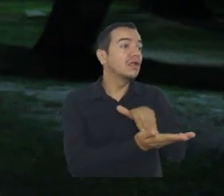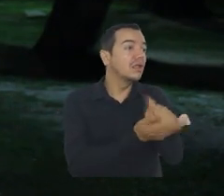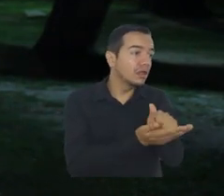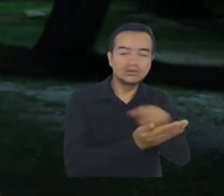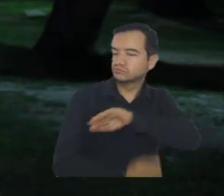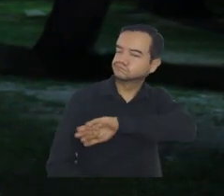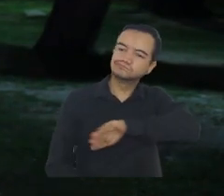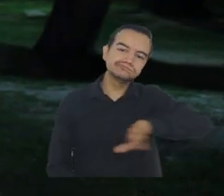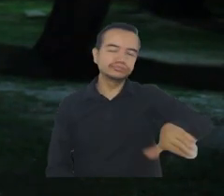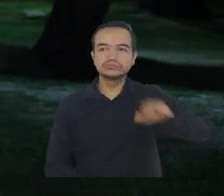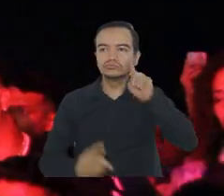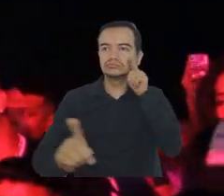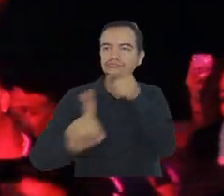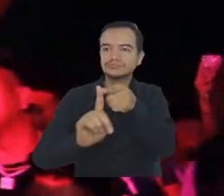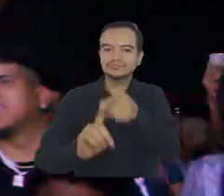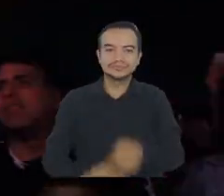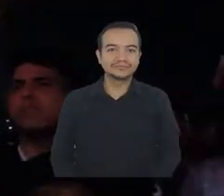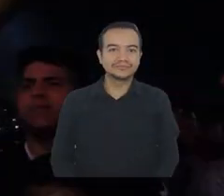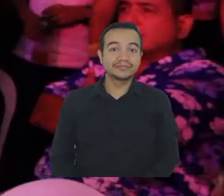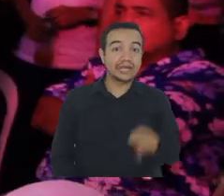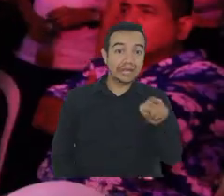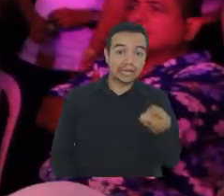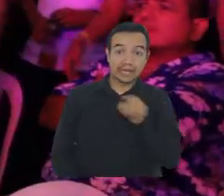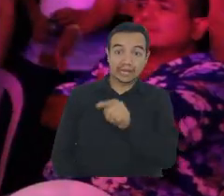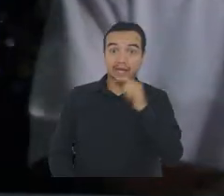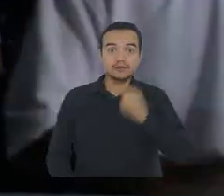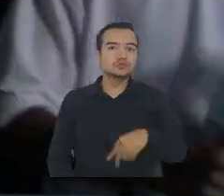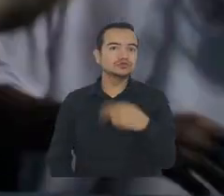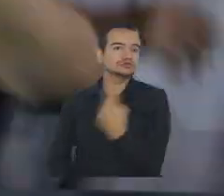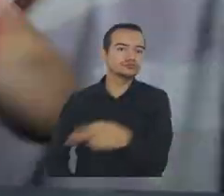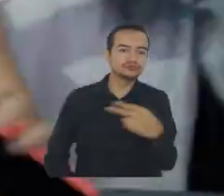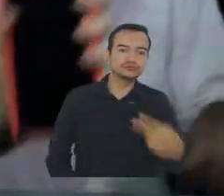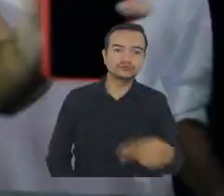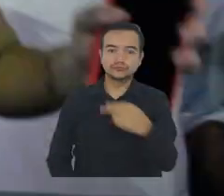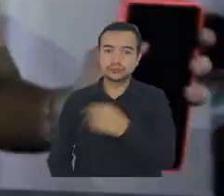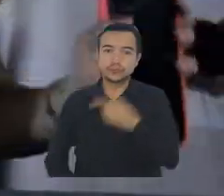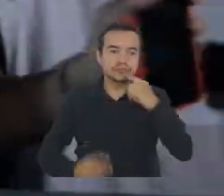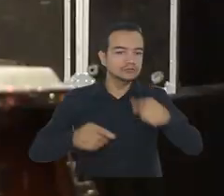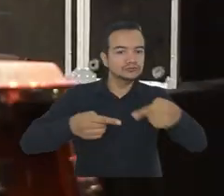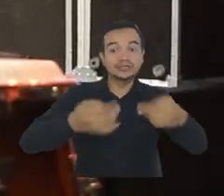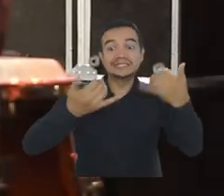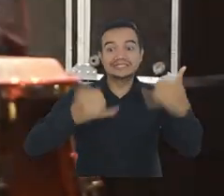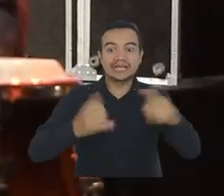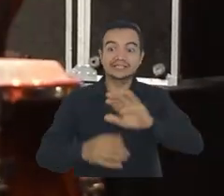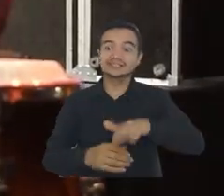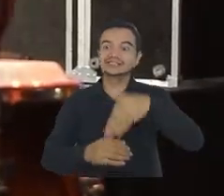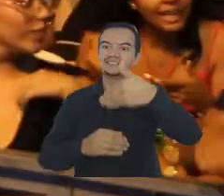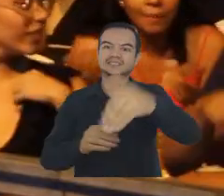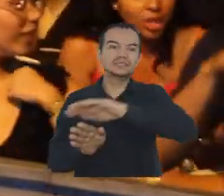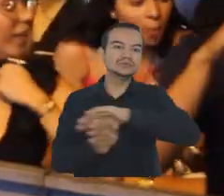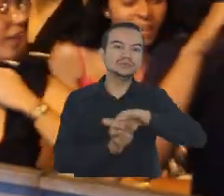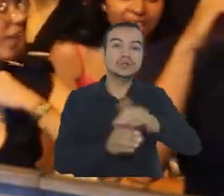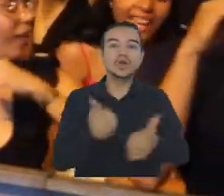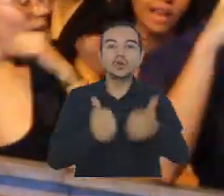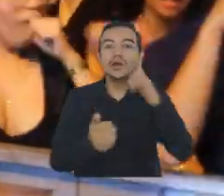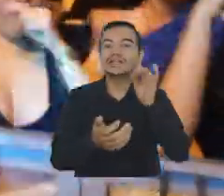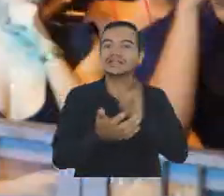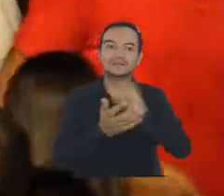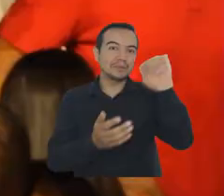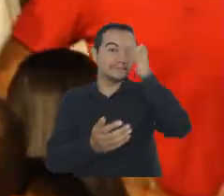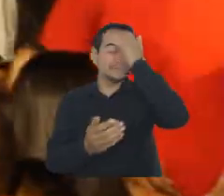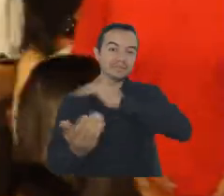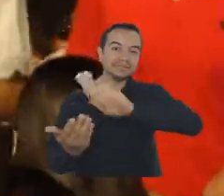camino distinto a lo que te puede entregar esto. Los raperos dejaron todo servido para que el público se deleitara con la presentación de los